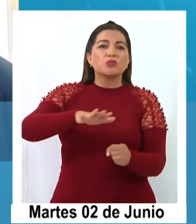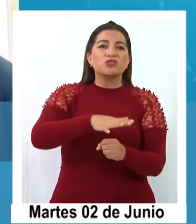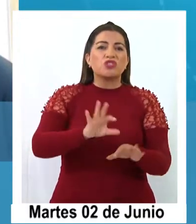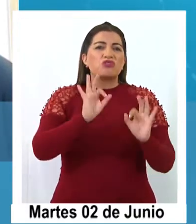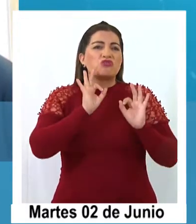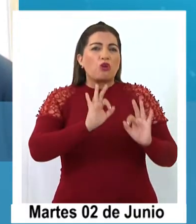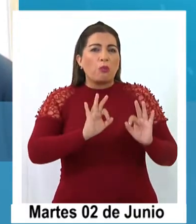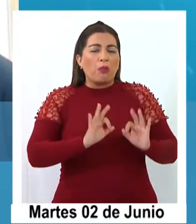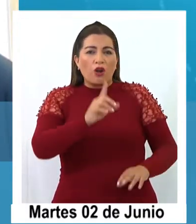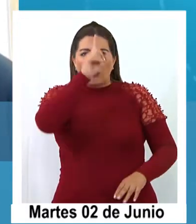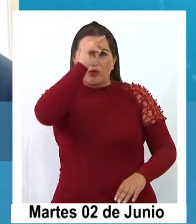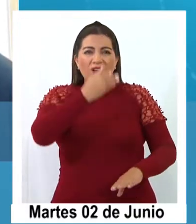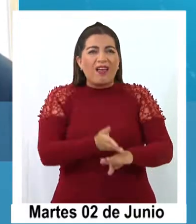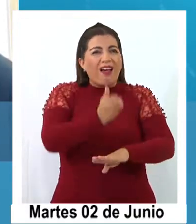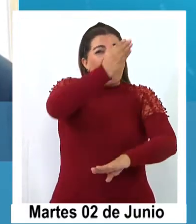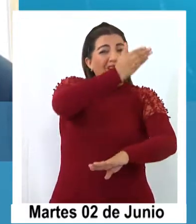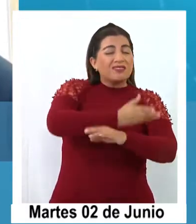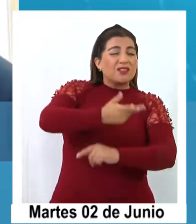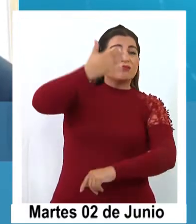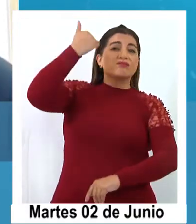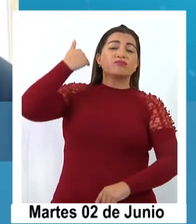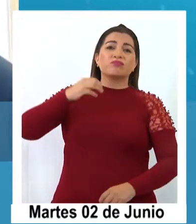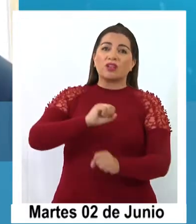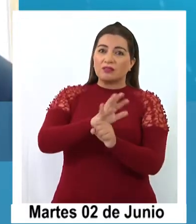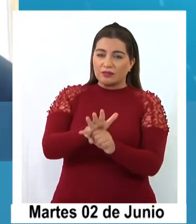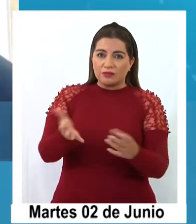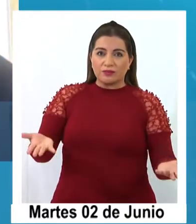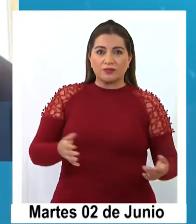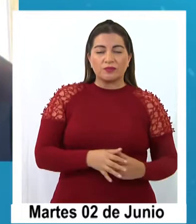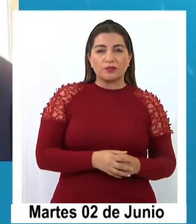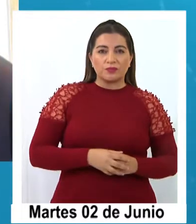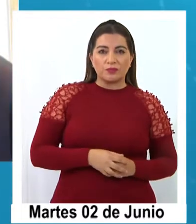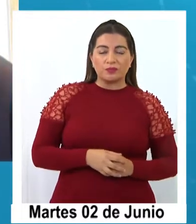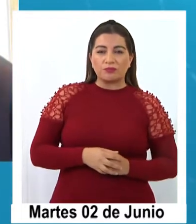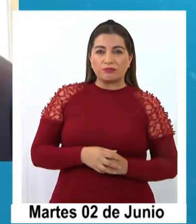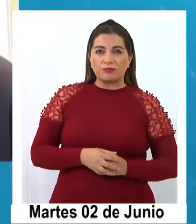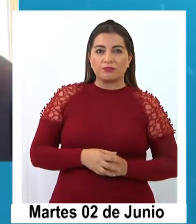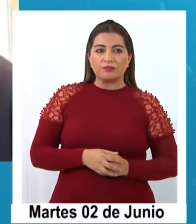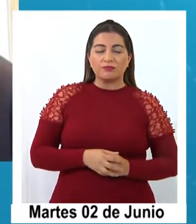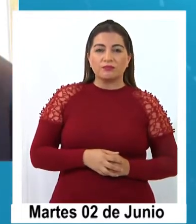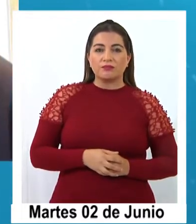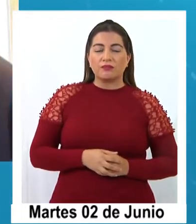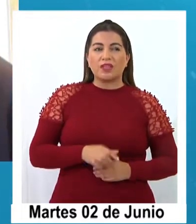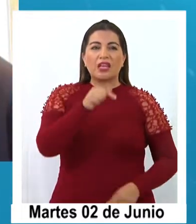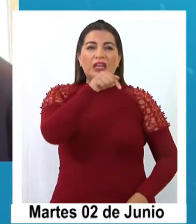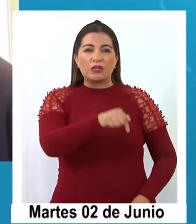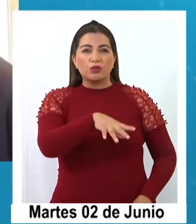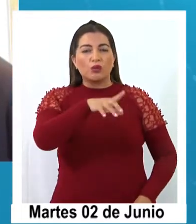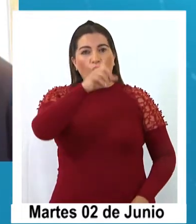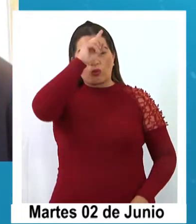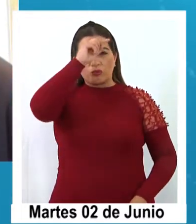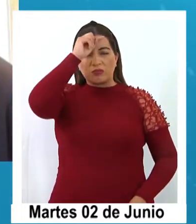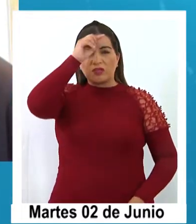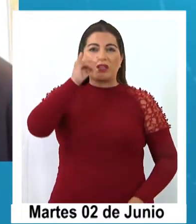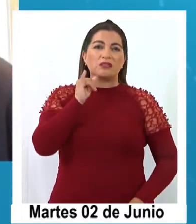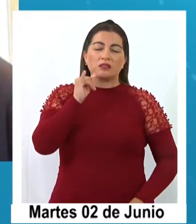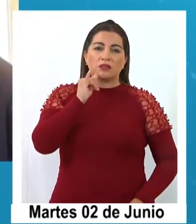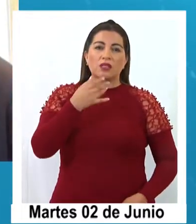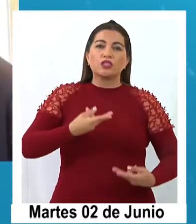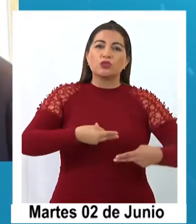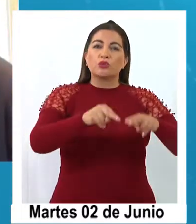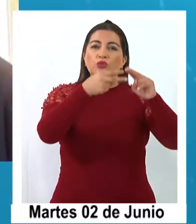de normalidad del hospital antes de enfrentar esta pandemia. Bueno, este es un hospital que fue